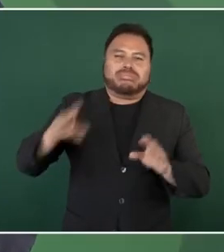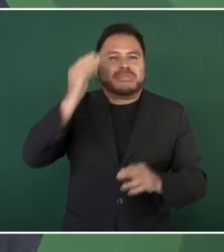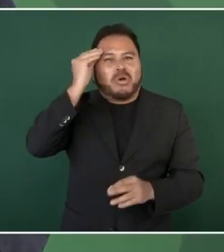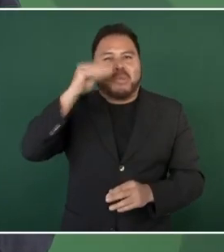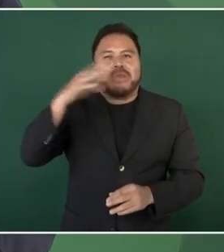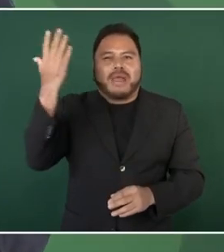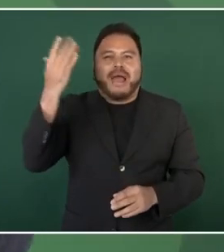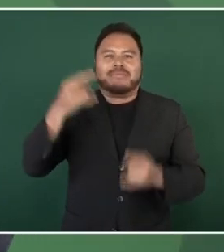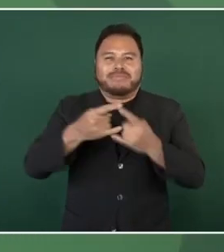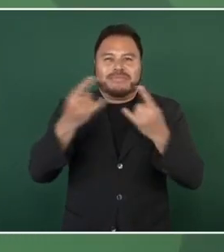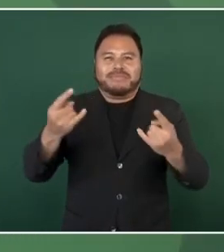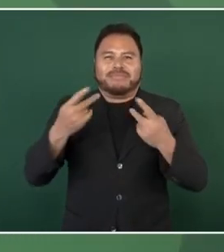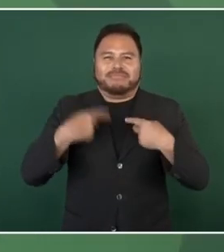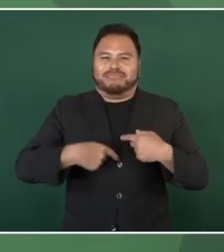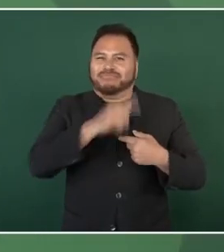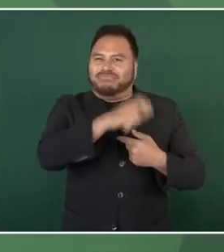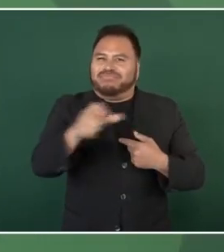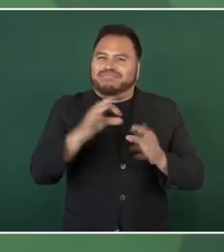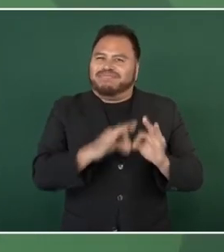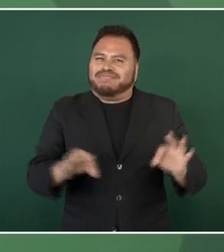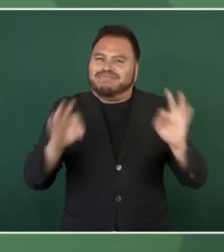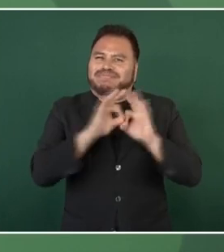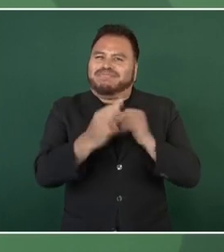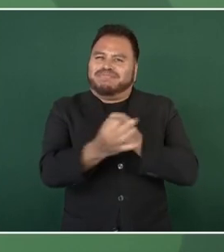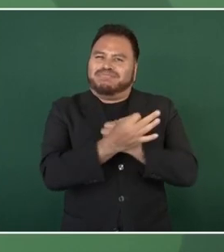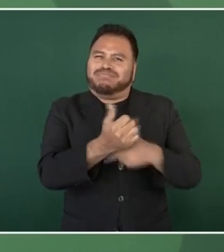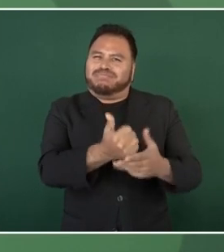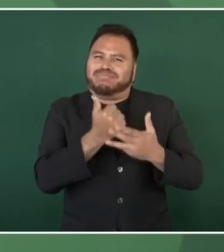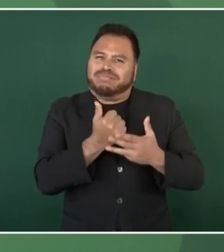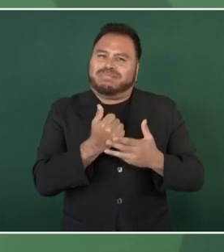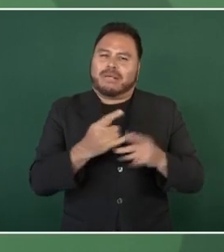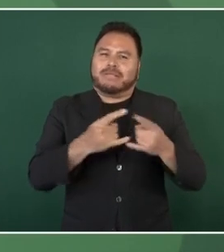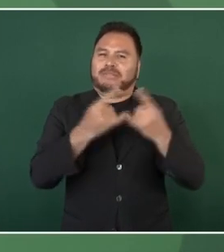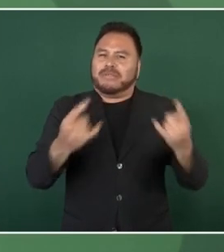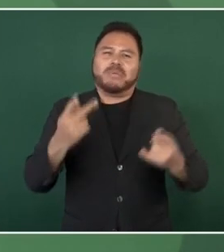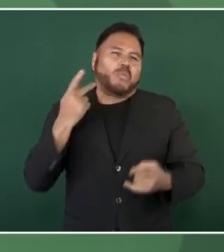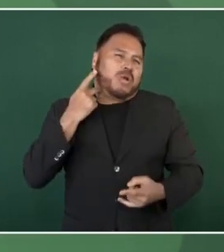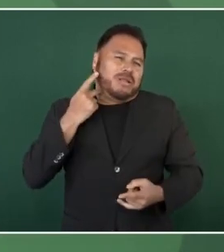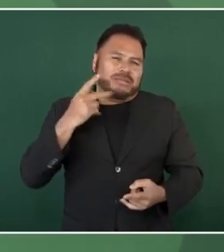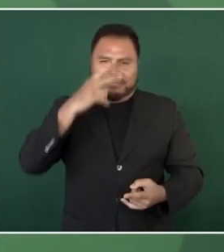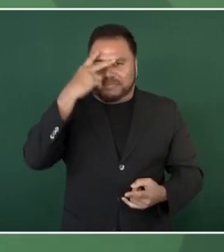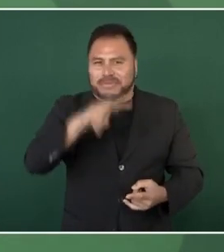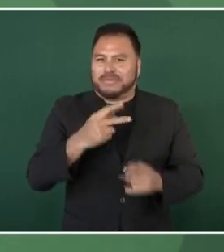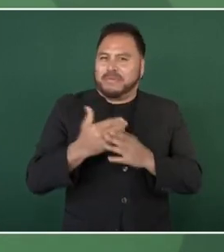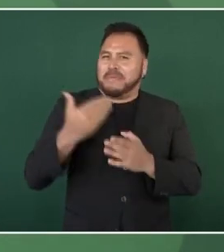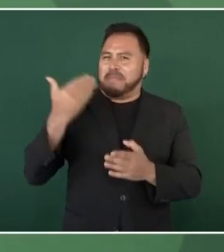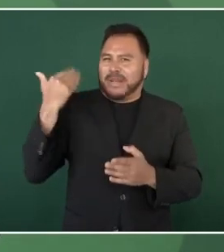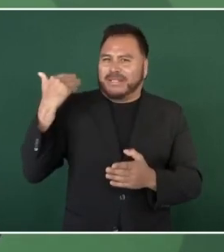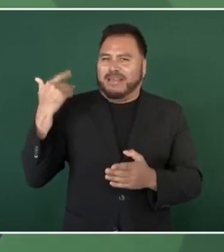nuestra fecunda historia política, de nuestro pasado